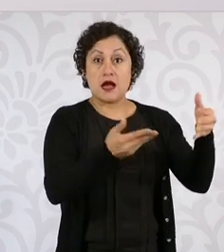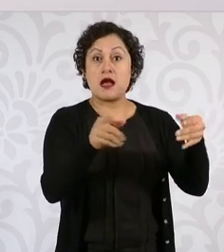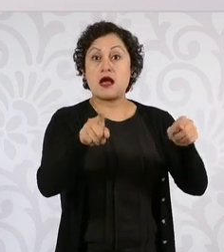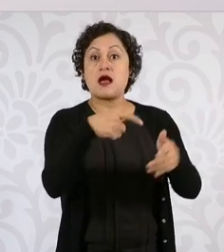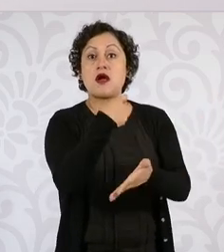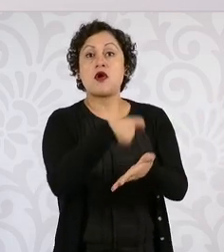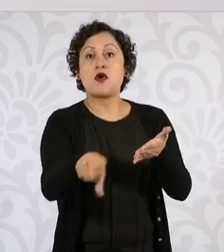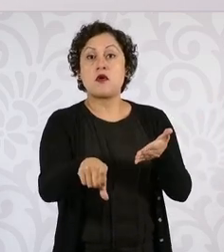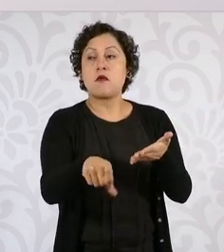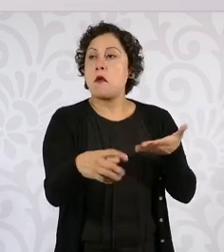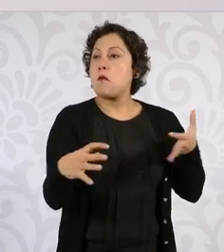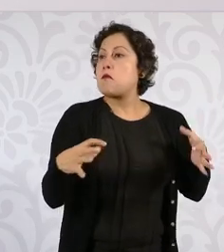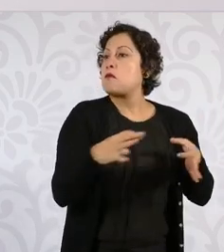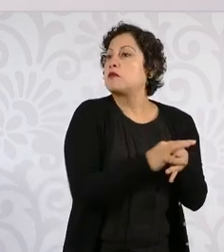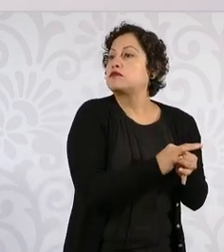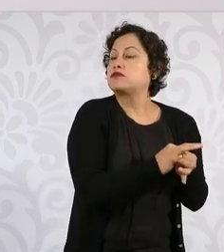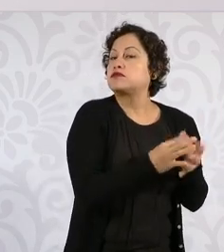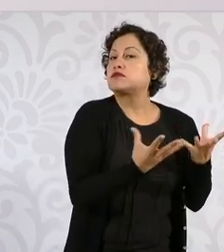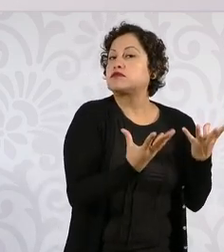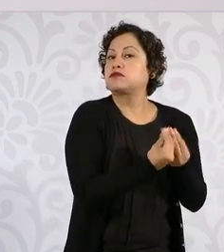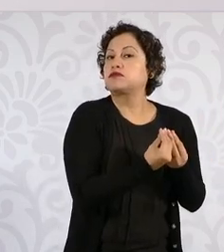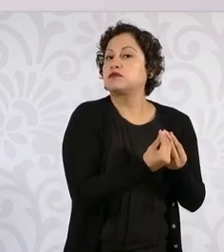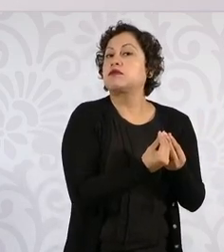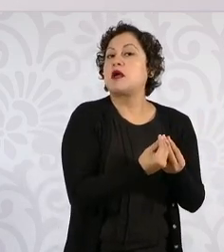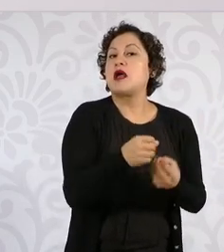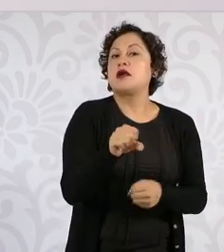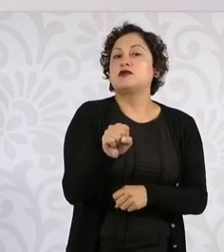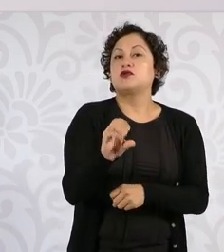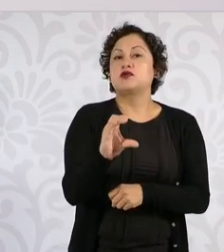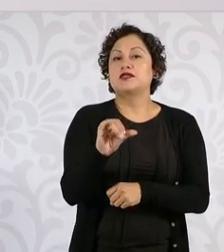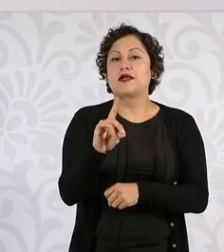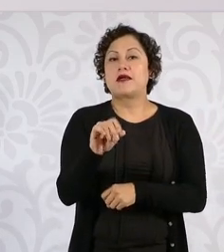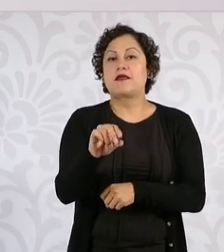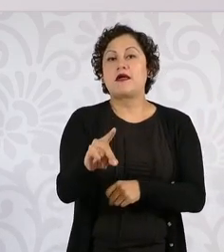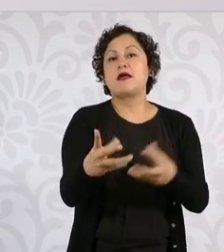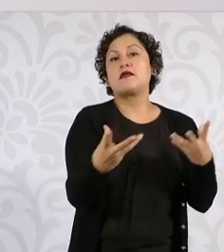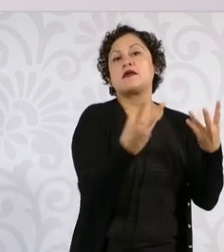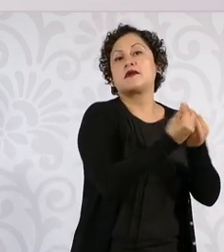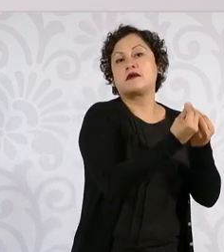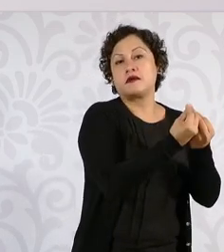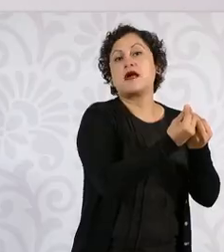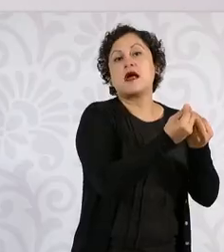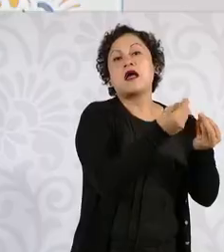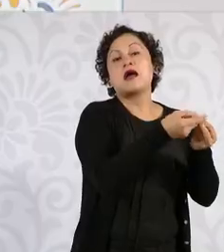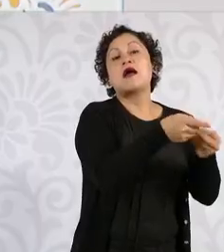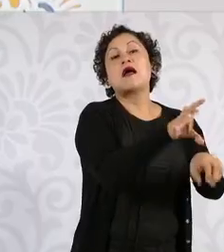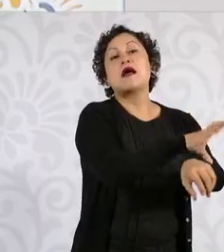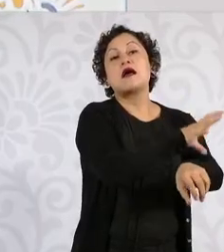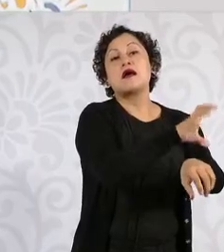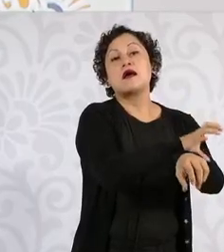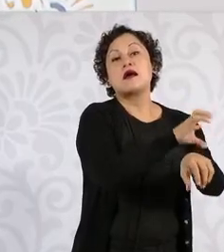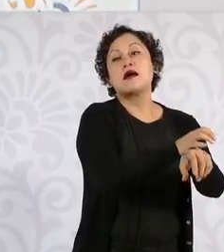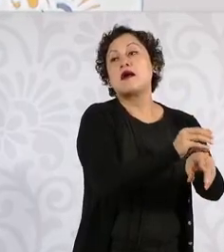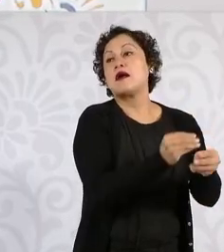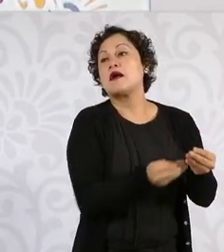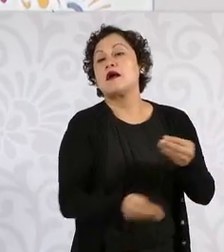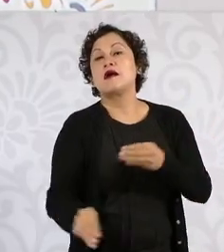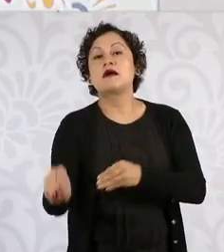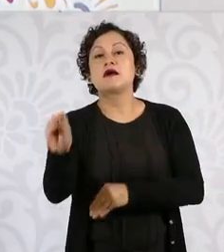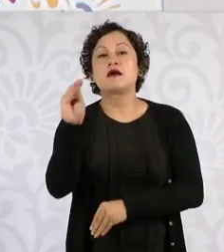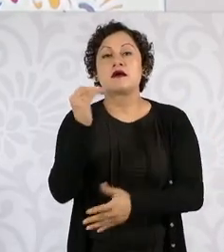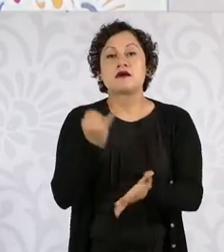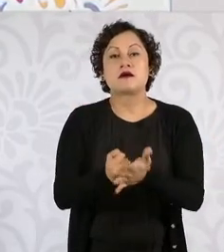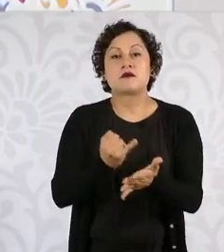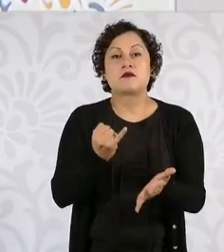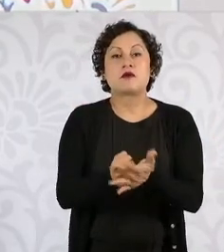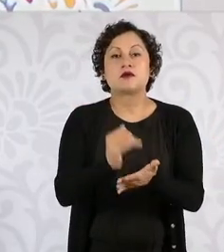decían somos una sociedad y pasan la electricidad por las redes de transmisión sin pagar lo que tienen que pagar por las